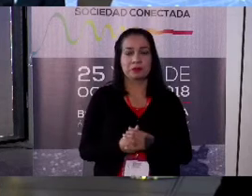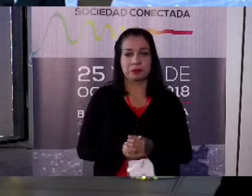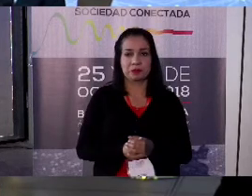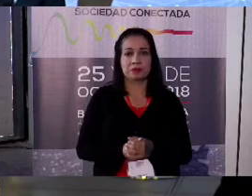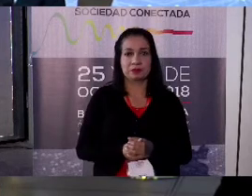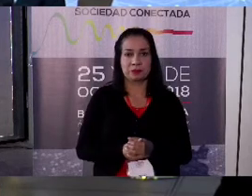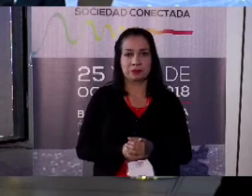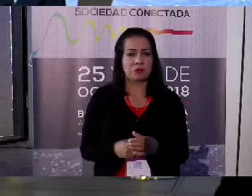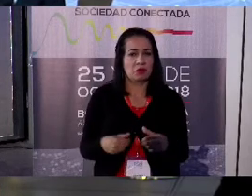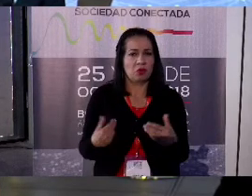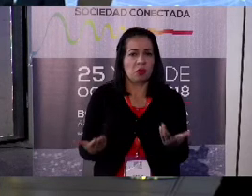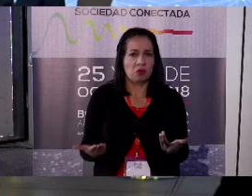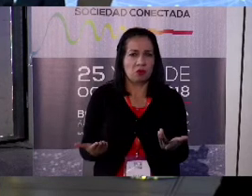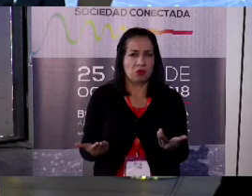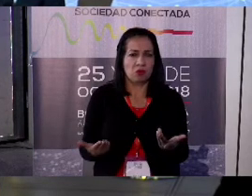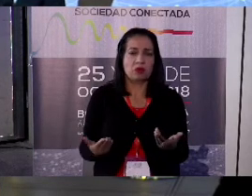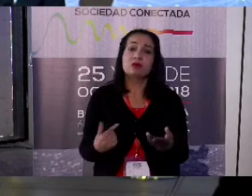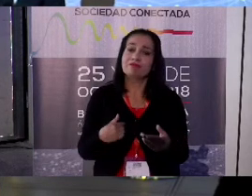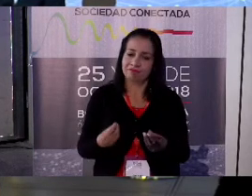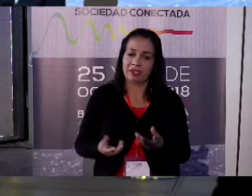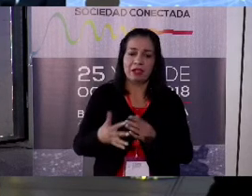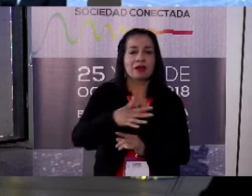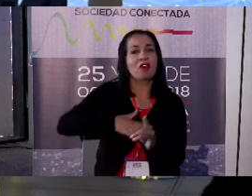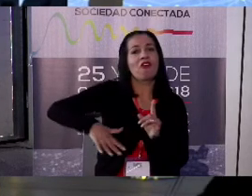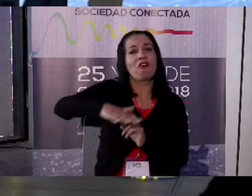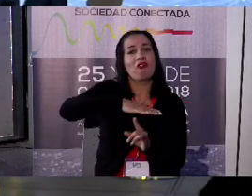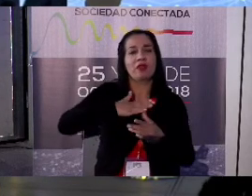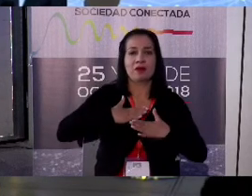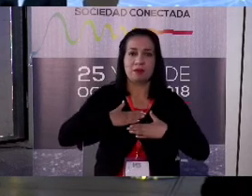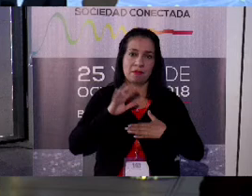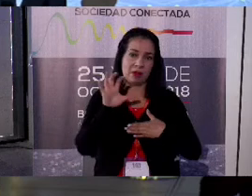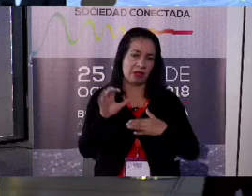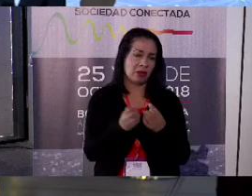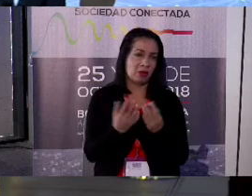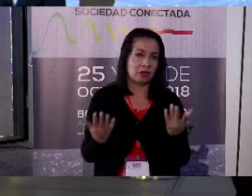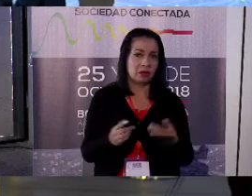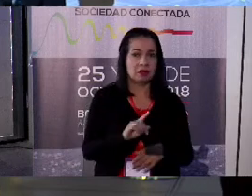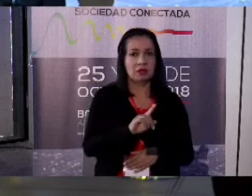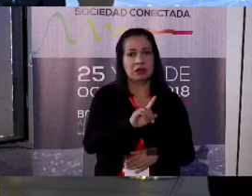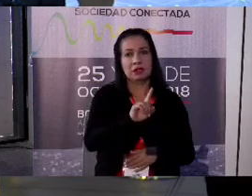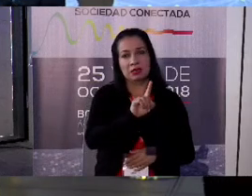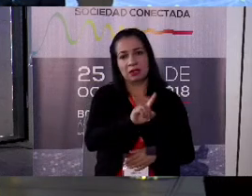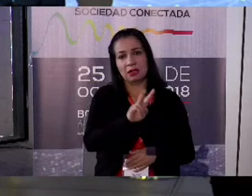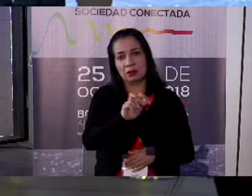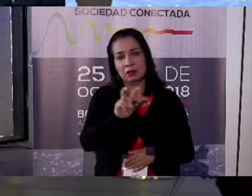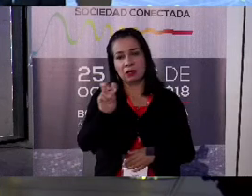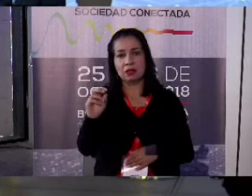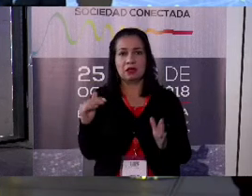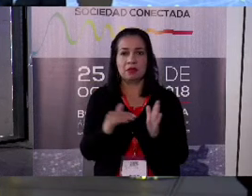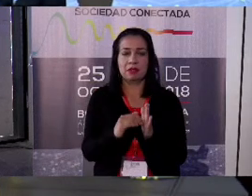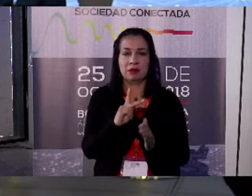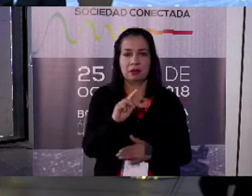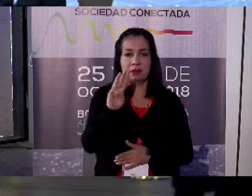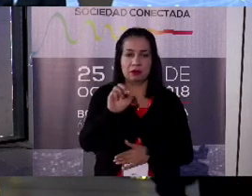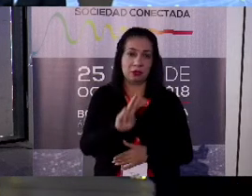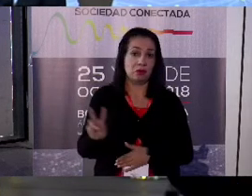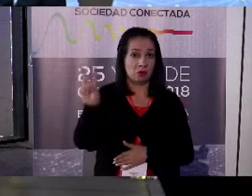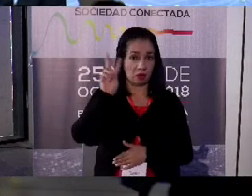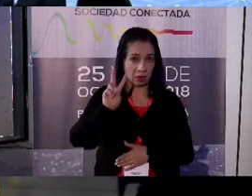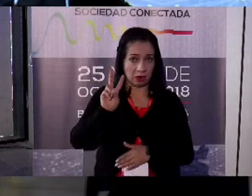Pero qué sucede tengo que darle el contexto de mi país mi país tiene 177,000 km cu